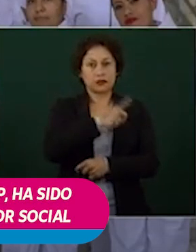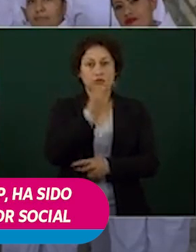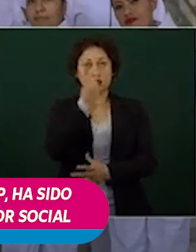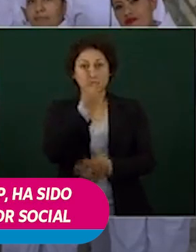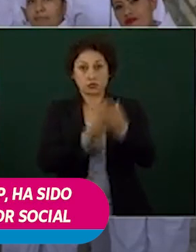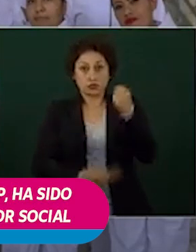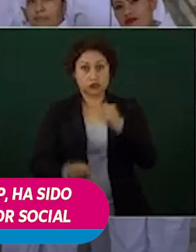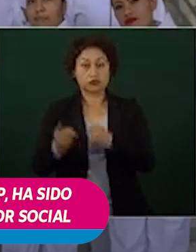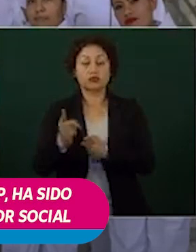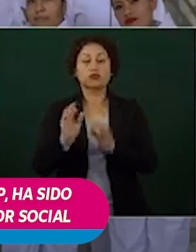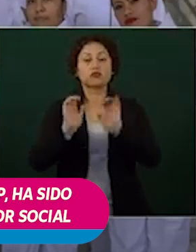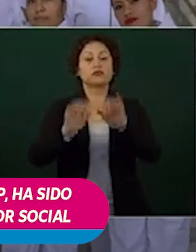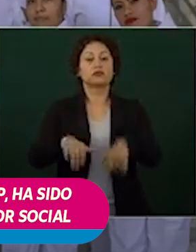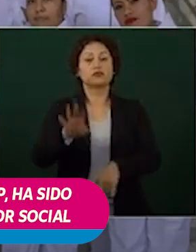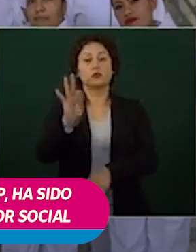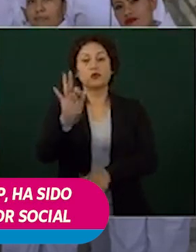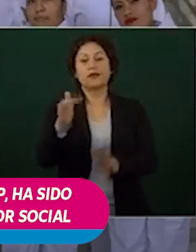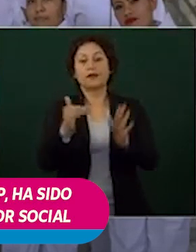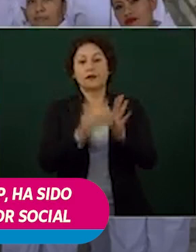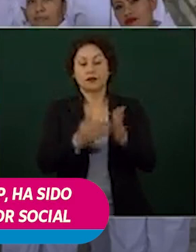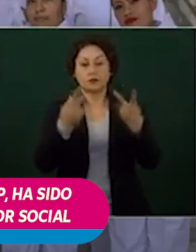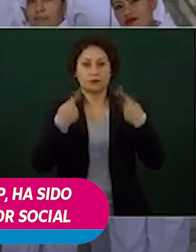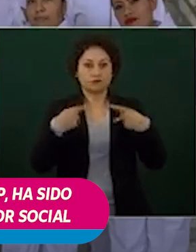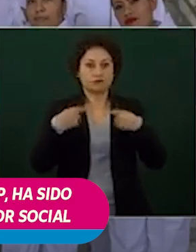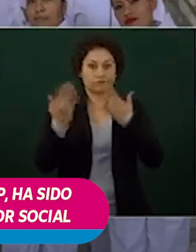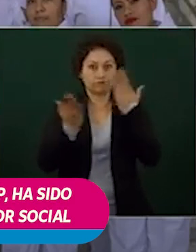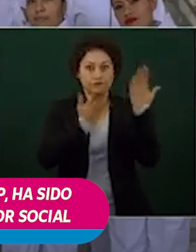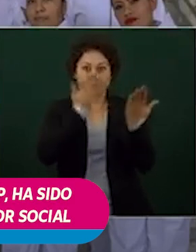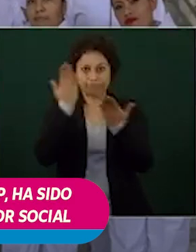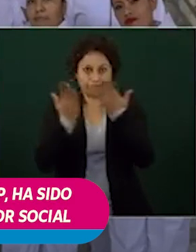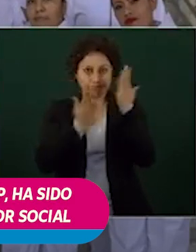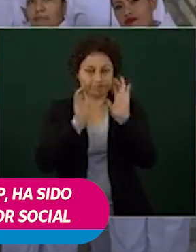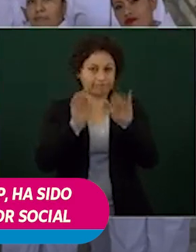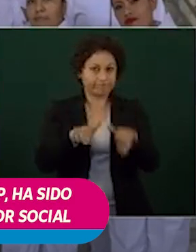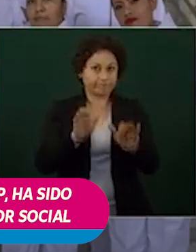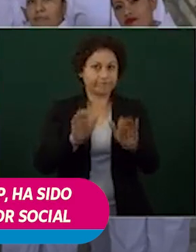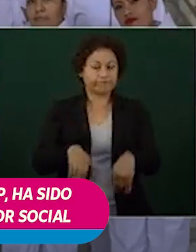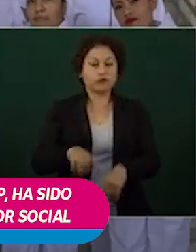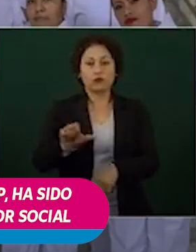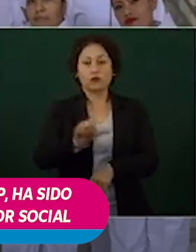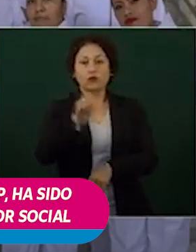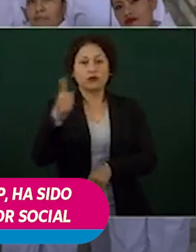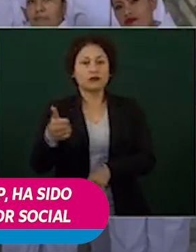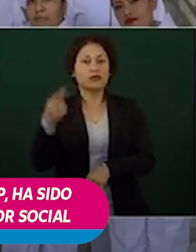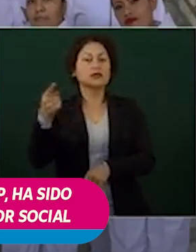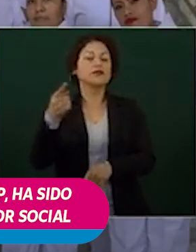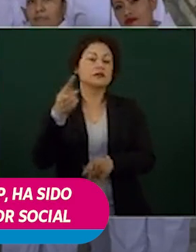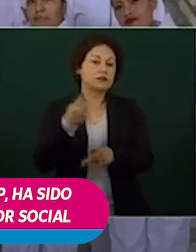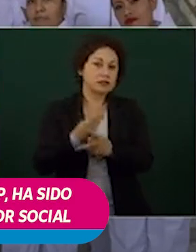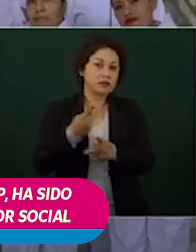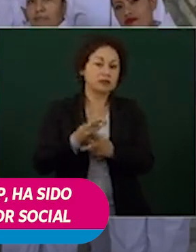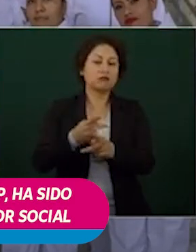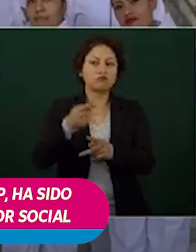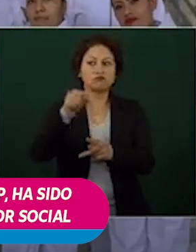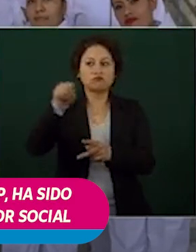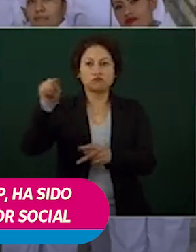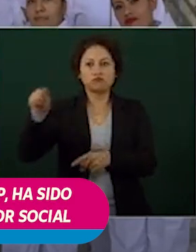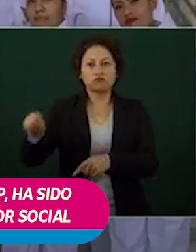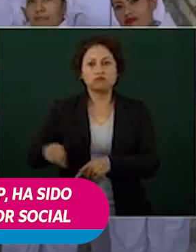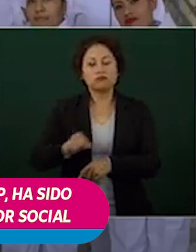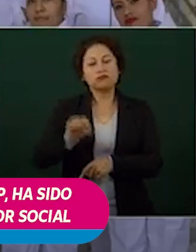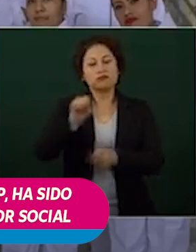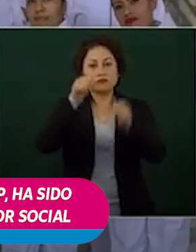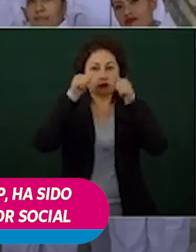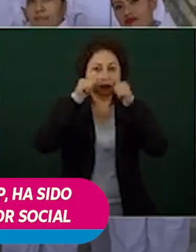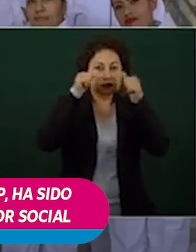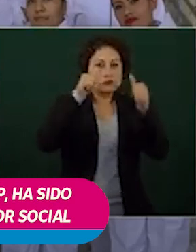casi 40 mil estudiantes, seis preparatorias más y diversos programas de atención a polígonos en donde hay